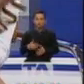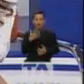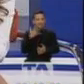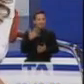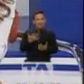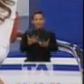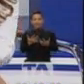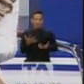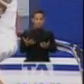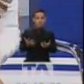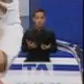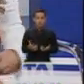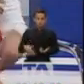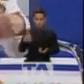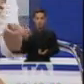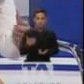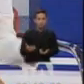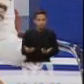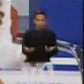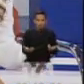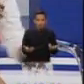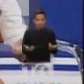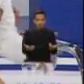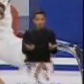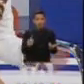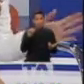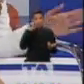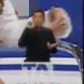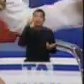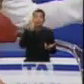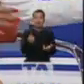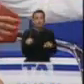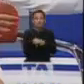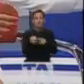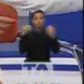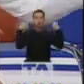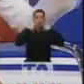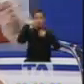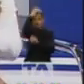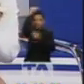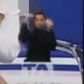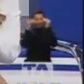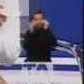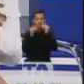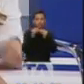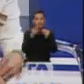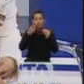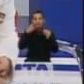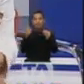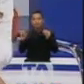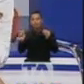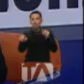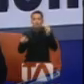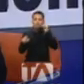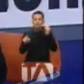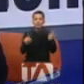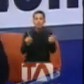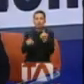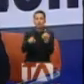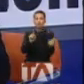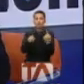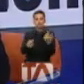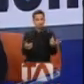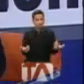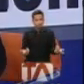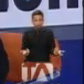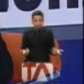provoquen, ustedes el día de mañana nos van a cubrir toditas como en algunos países y nos ponen, ustedes caminan por la vereda del un lado y yo por la del otro. Y estamos diciendo, ¿sabes qué